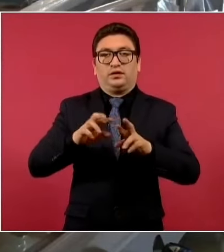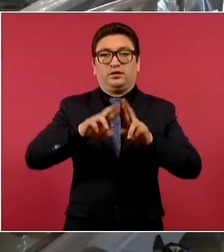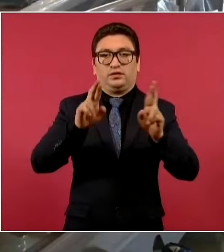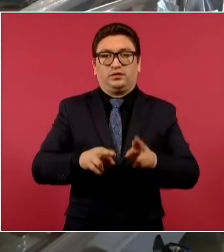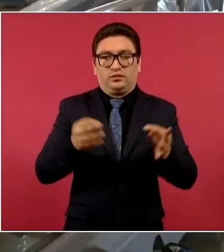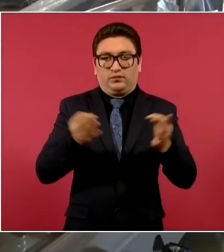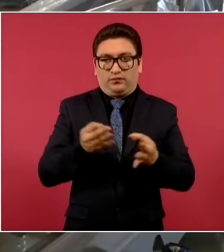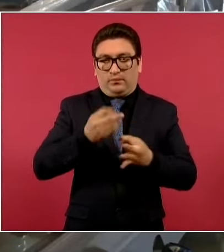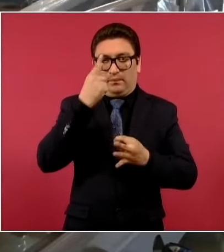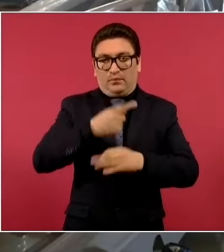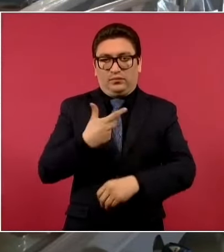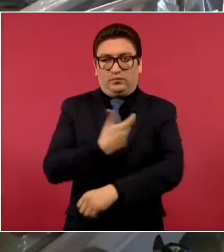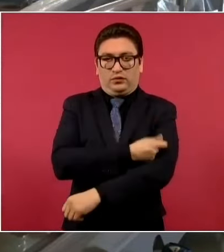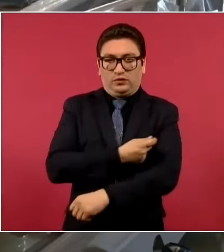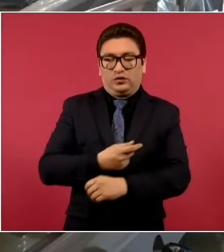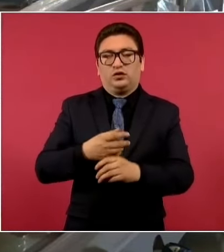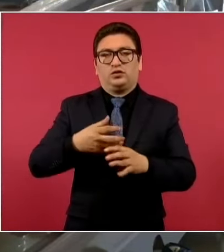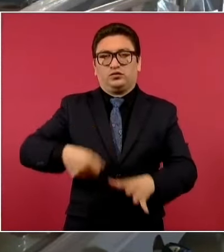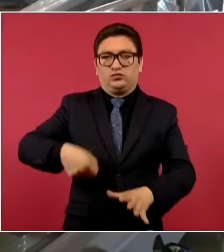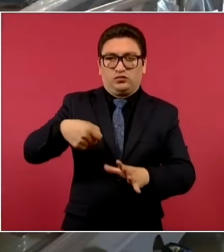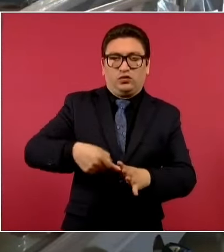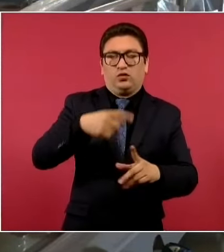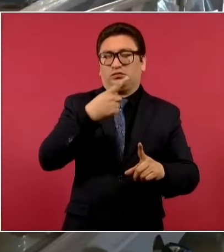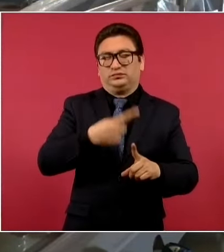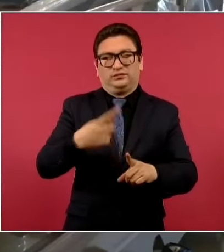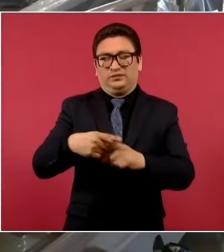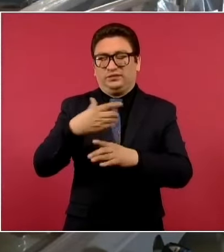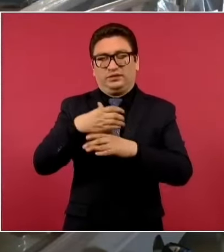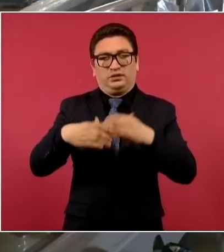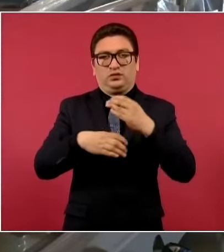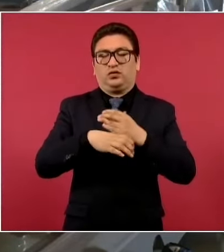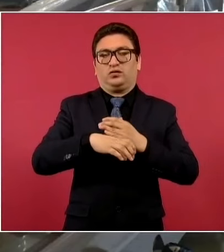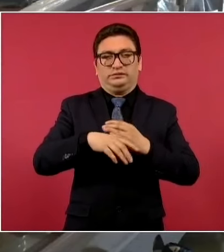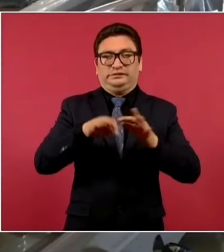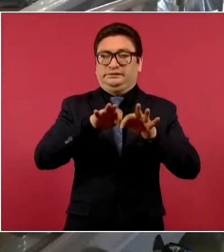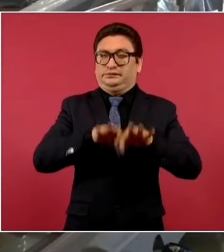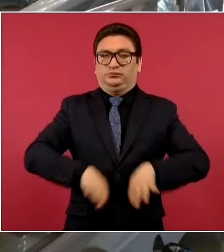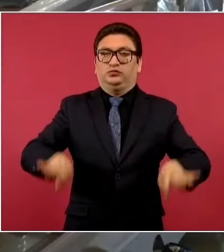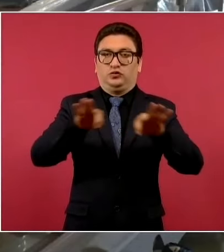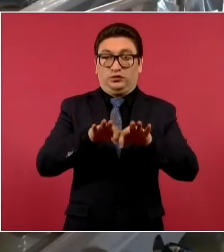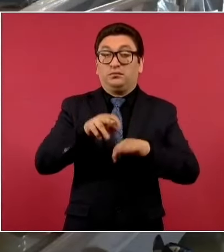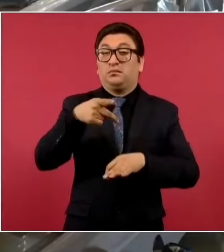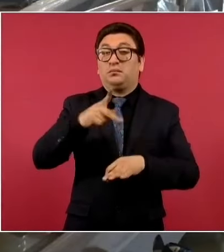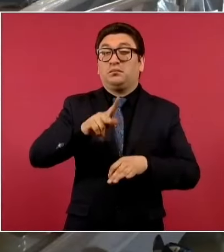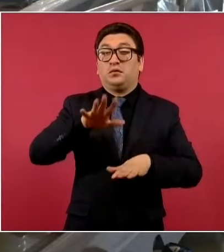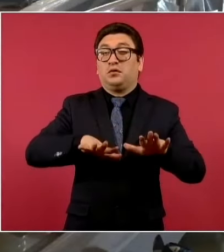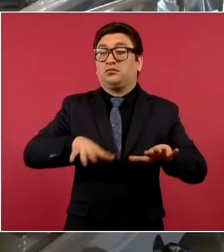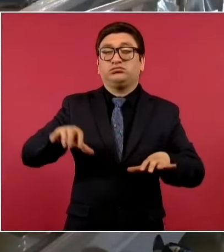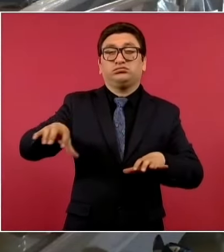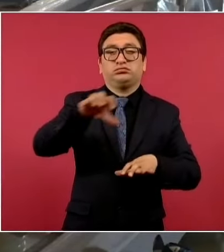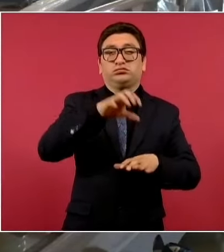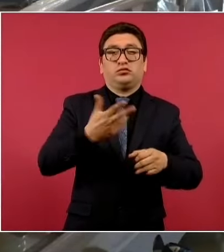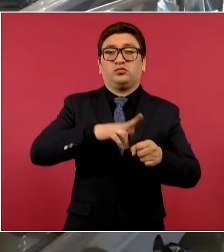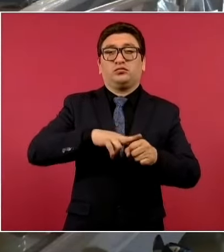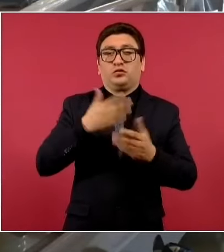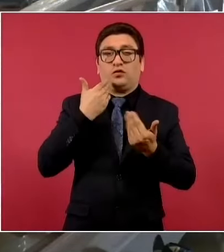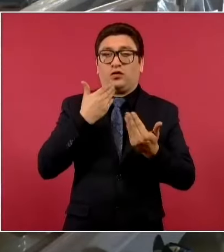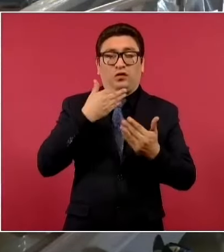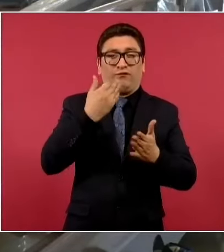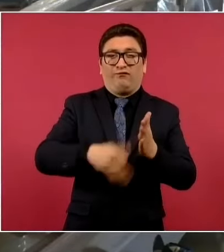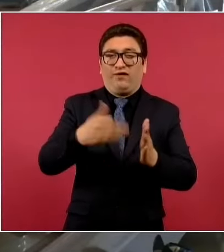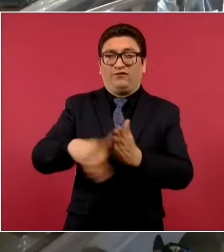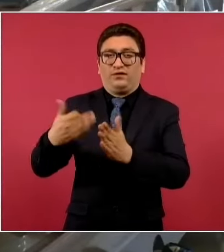vacunas, estuches de diagnóstico, fonodetectores, cosas elementales pero ausentes en muchas de estas unidades que ya